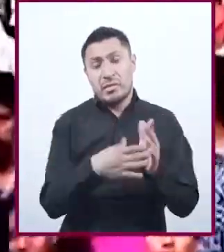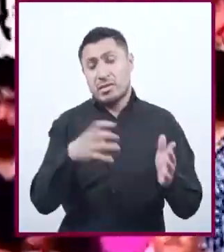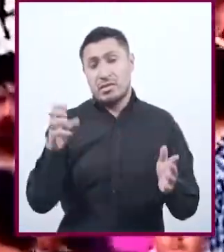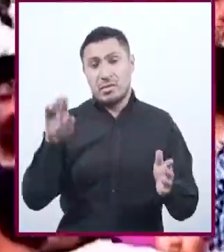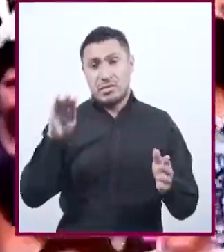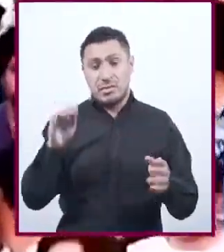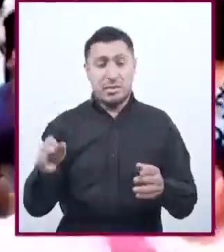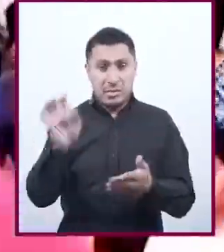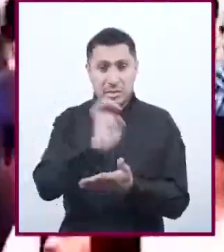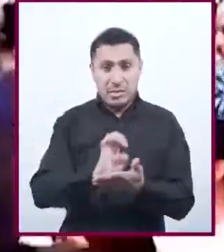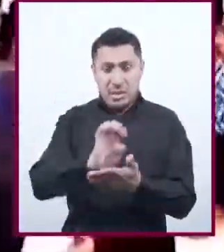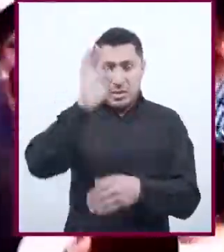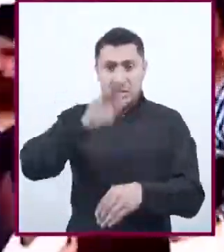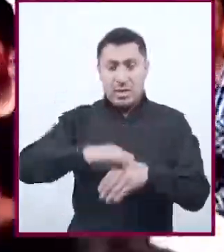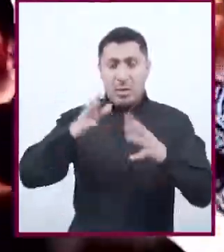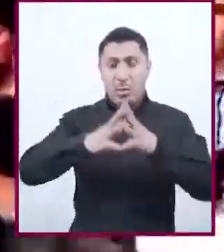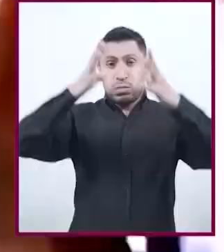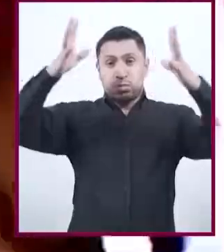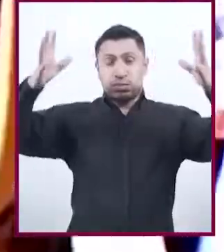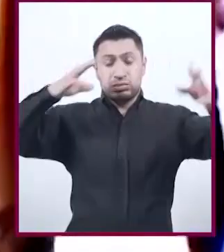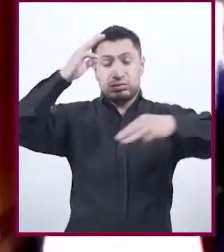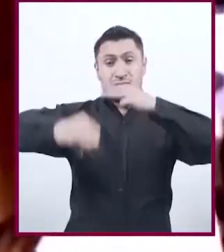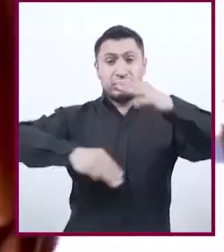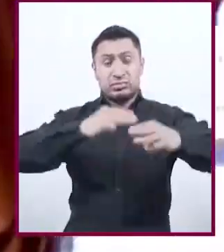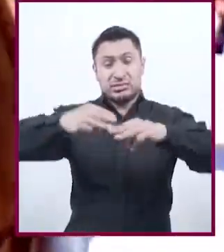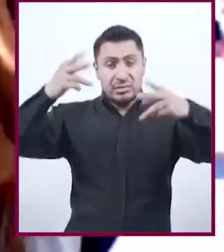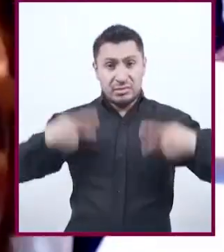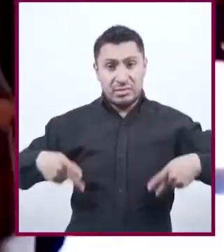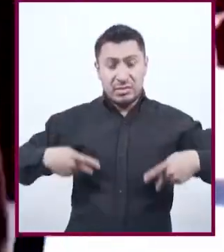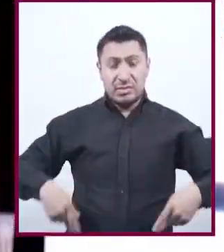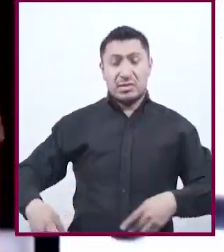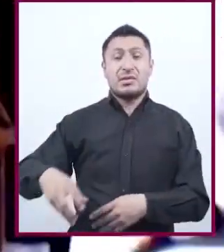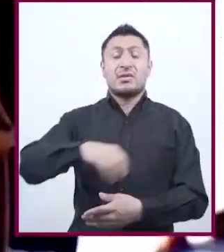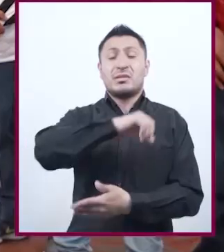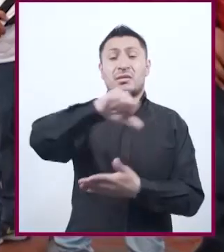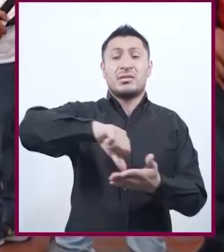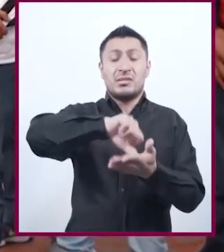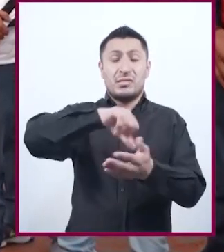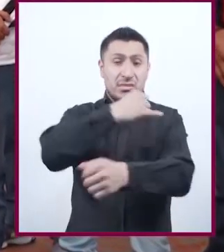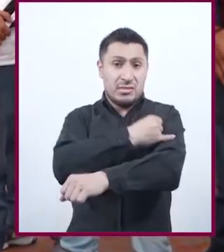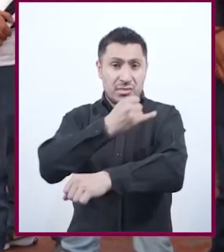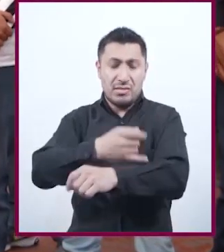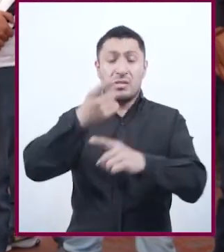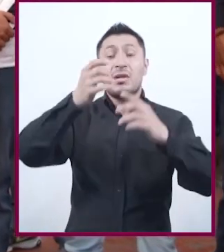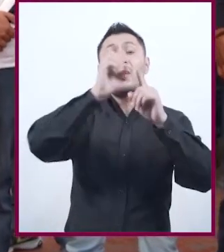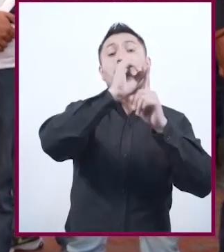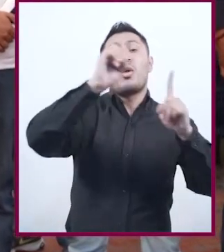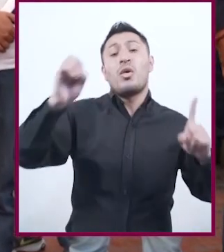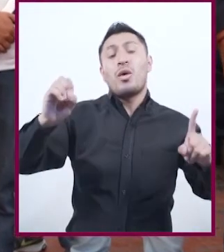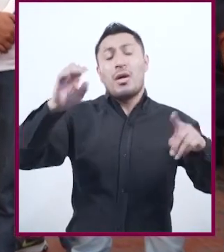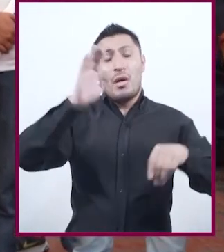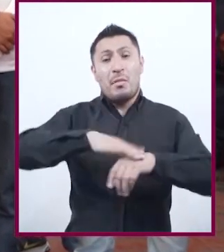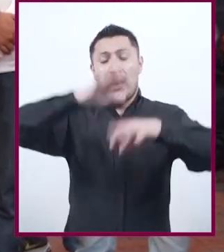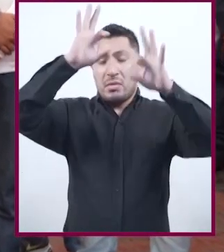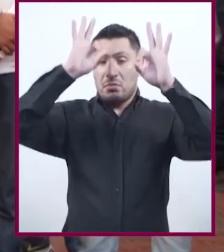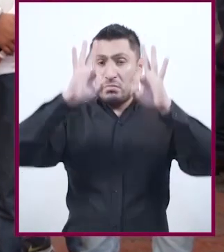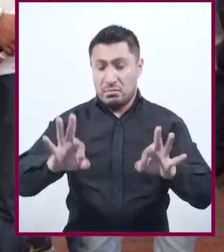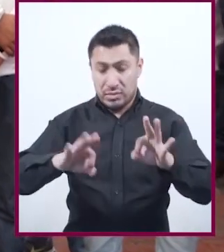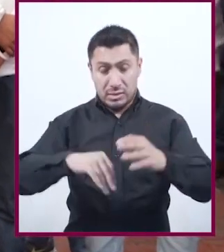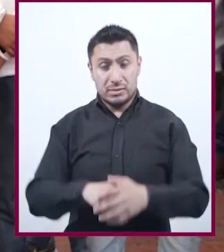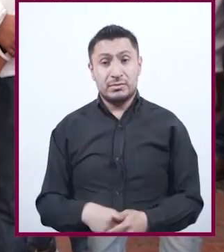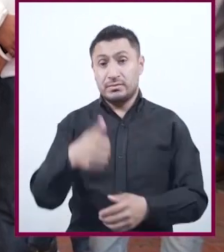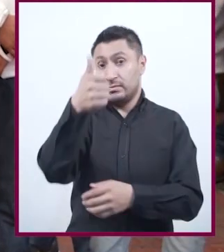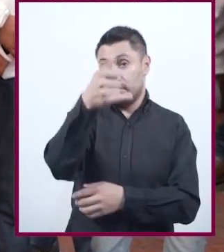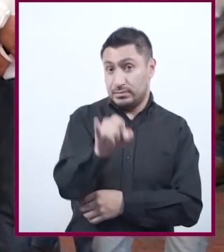los habitantes del centro de Iztapalapa empezaron a organizarse de manera más efectiva. De este modo, en